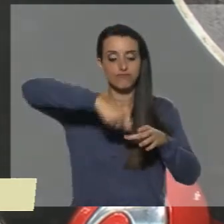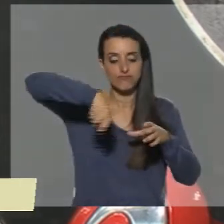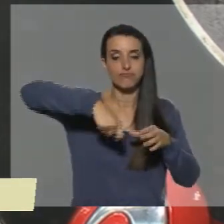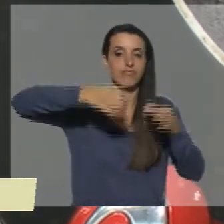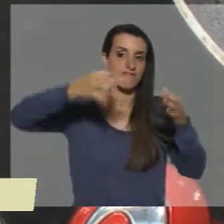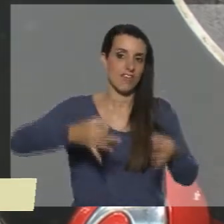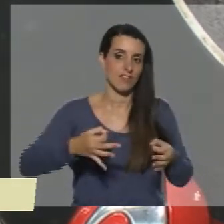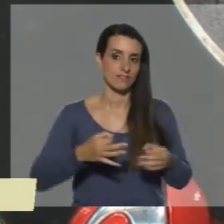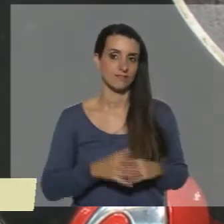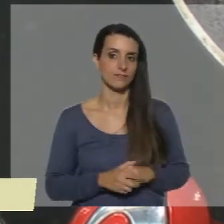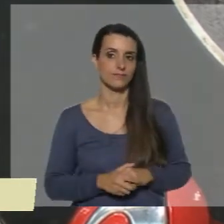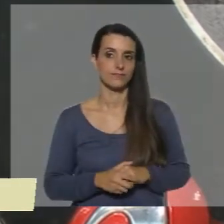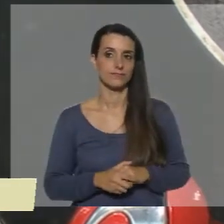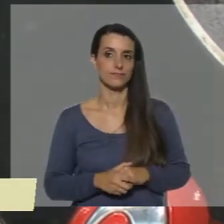Nada, ¿da?